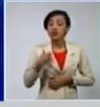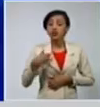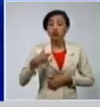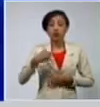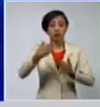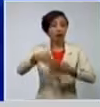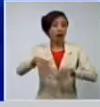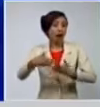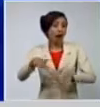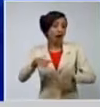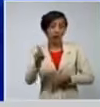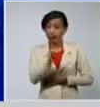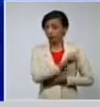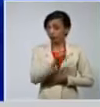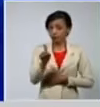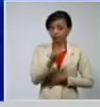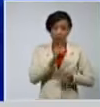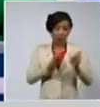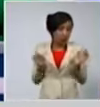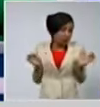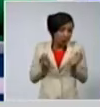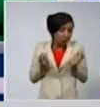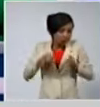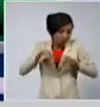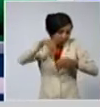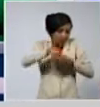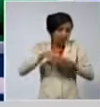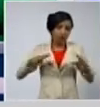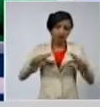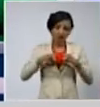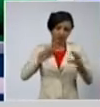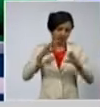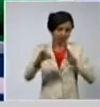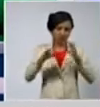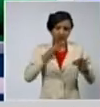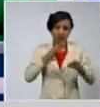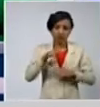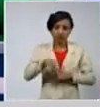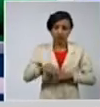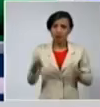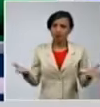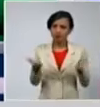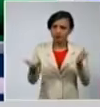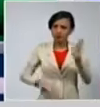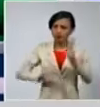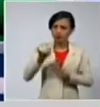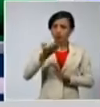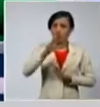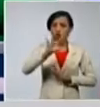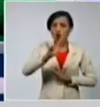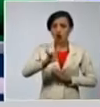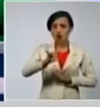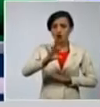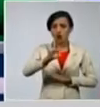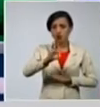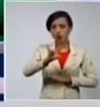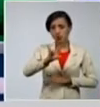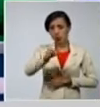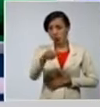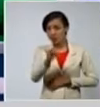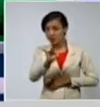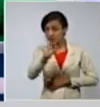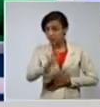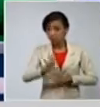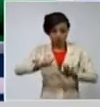proteger. Ya se ha recuperado el 89,7% de todos los pacientes